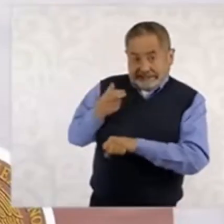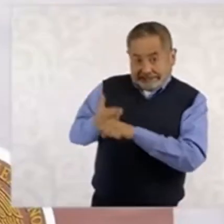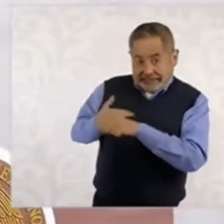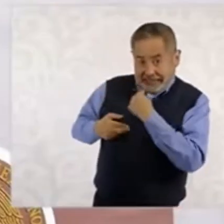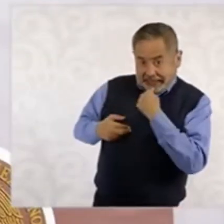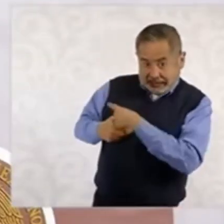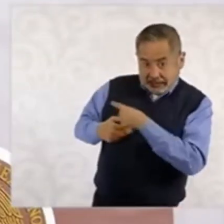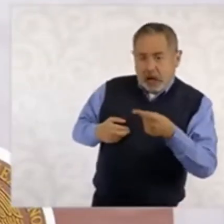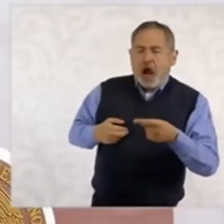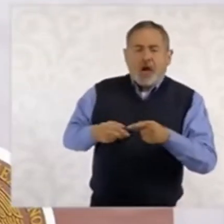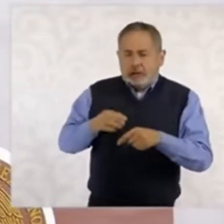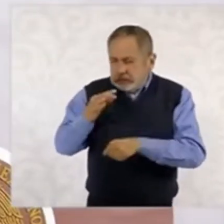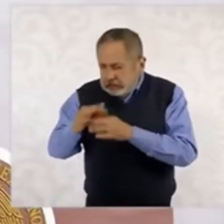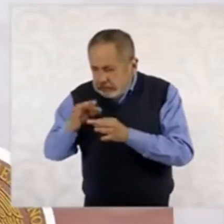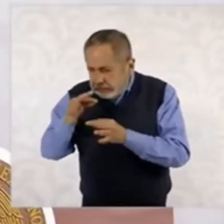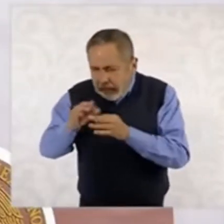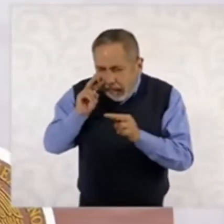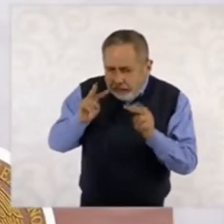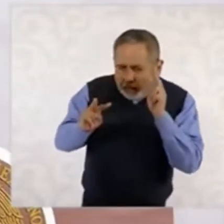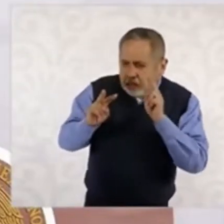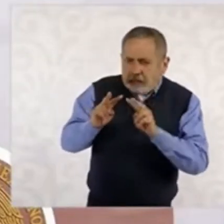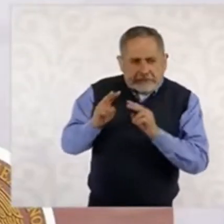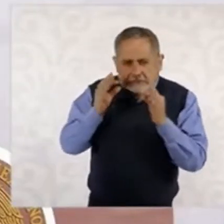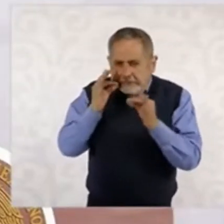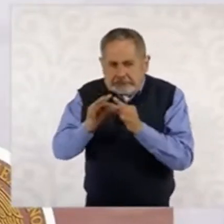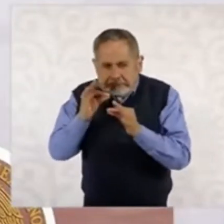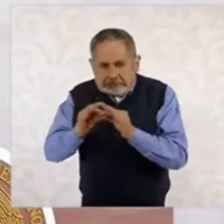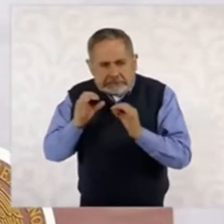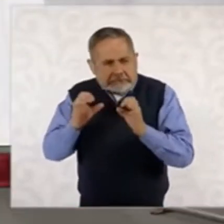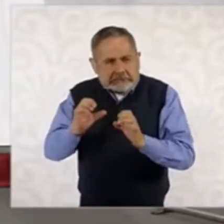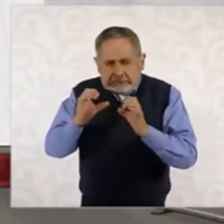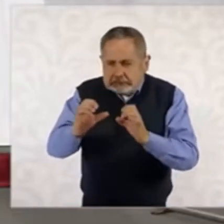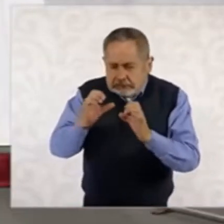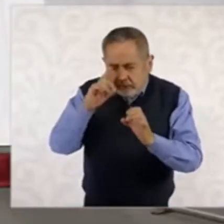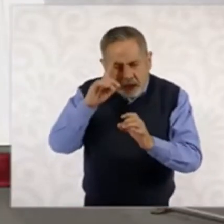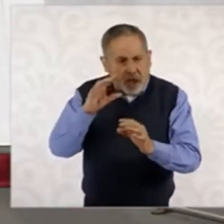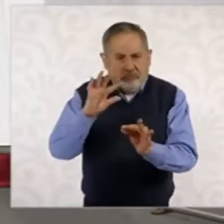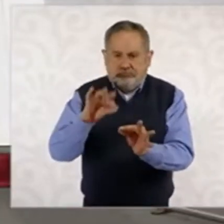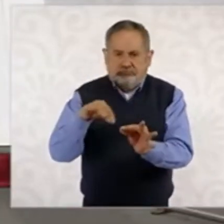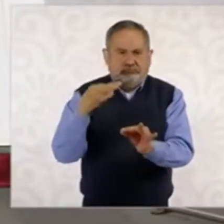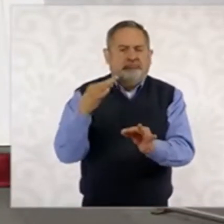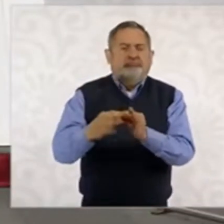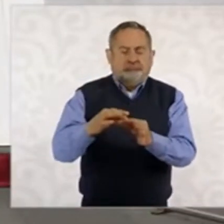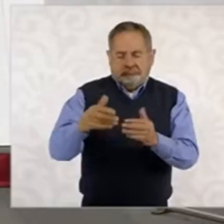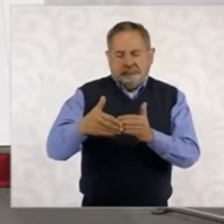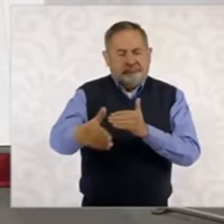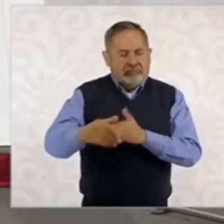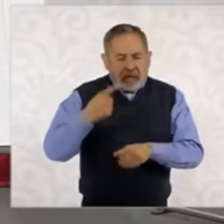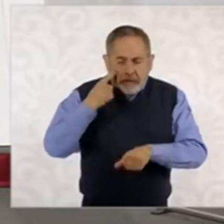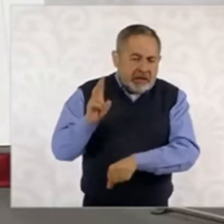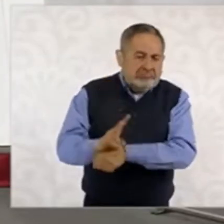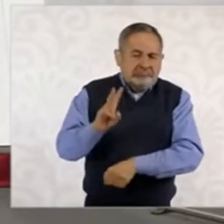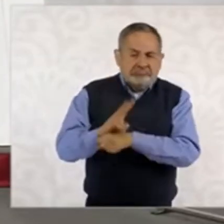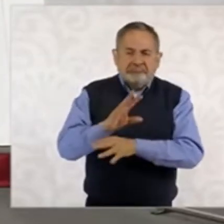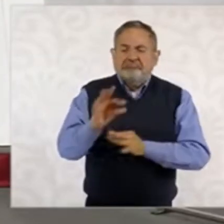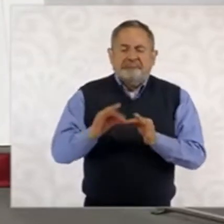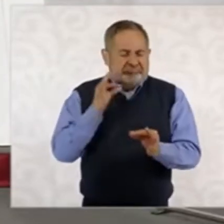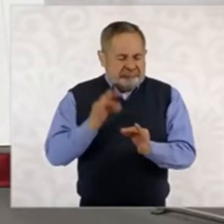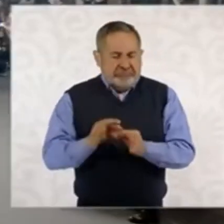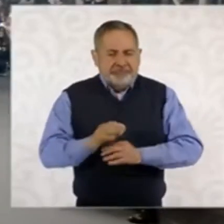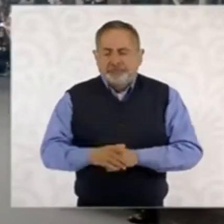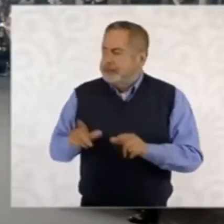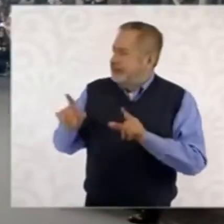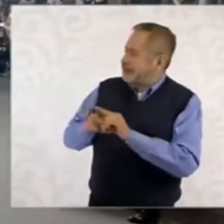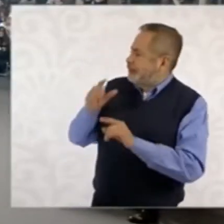seguimiento puntual durante los siguientes años para que todas estas acciones se realicen de una manera eficiente. Es cuanto, Presidenta. Muchas